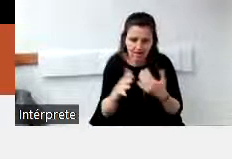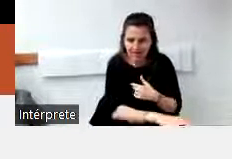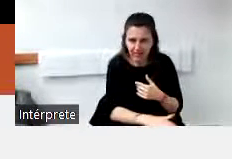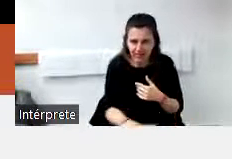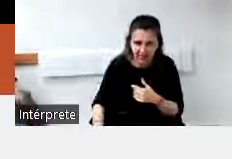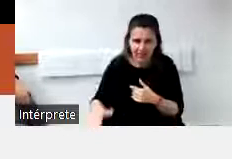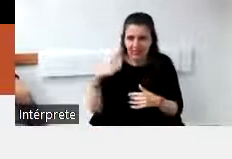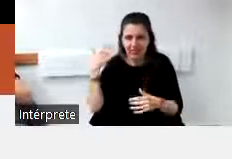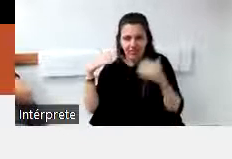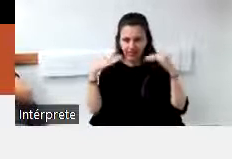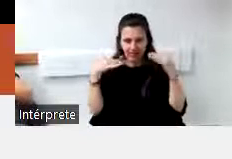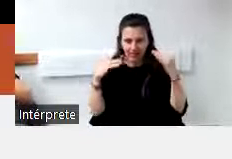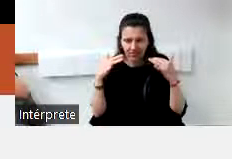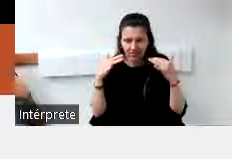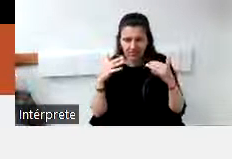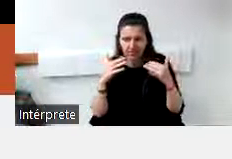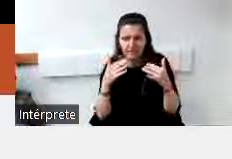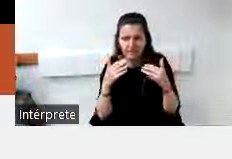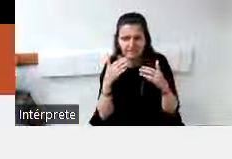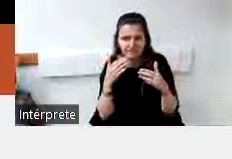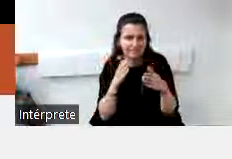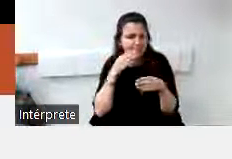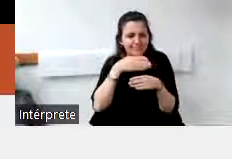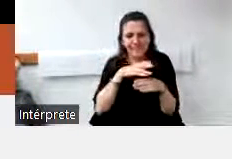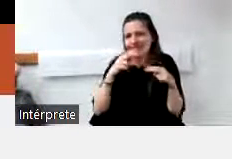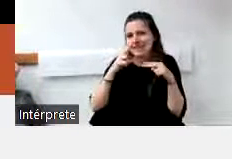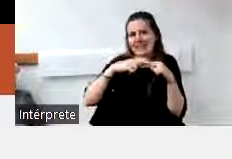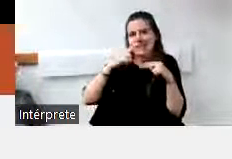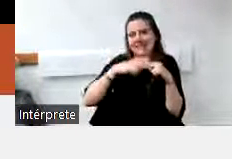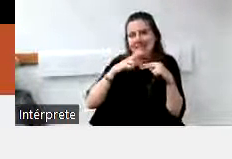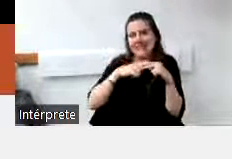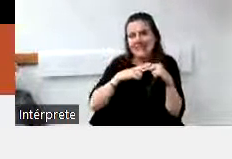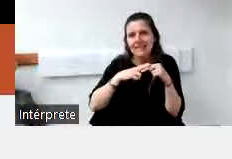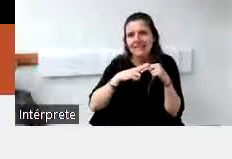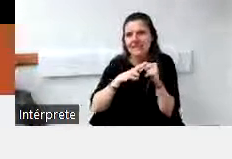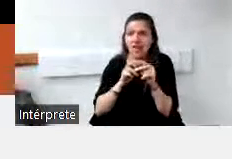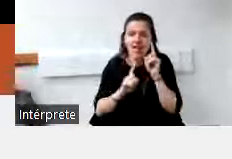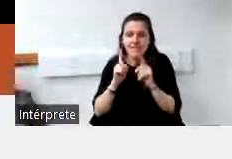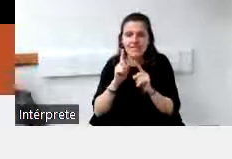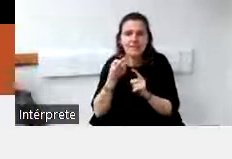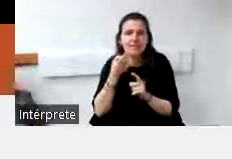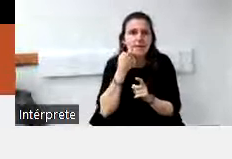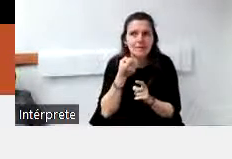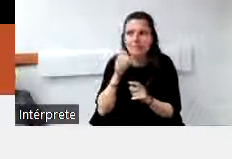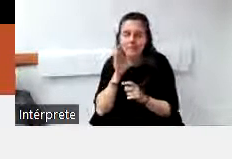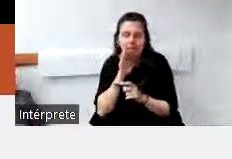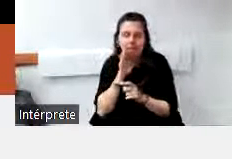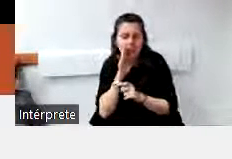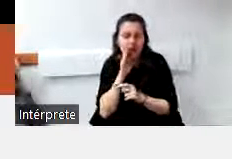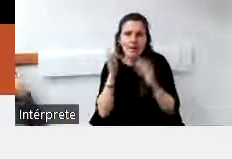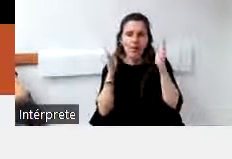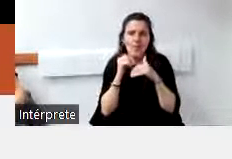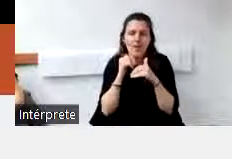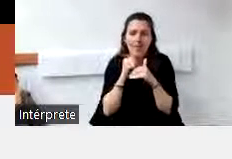entran a las redes, navegan, no estamos ahí como gran hermano muchas veces para mirar en dónde